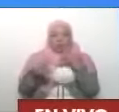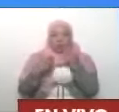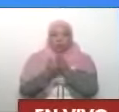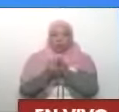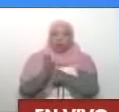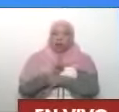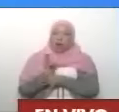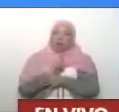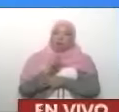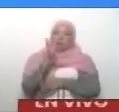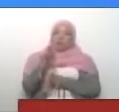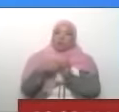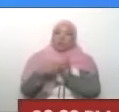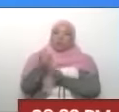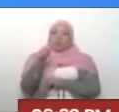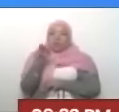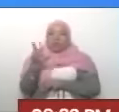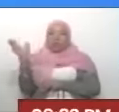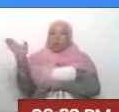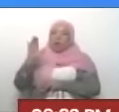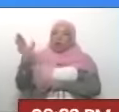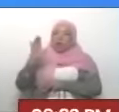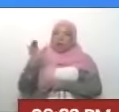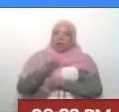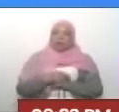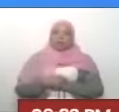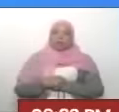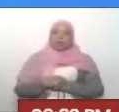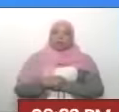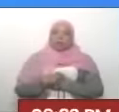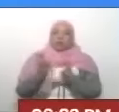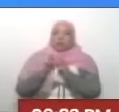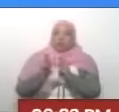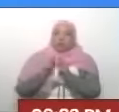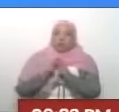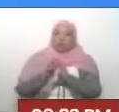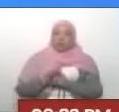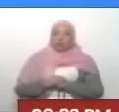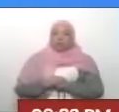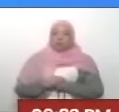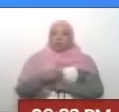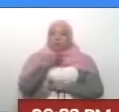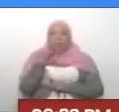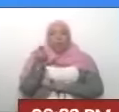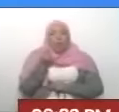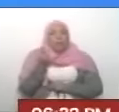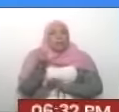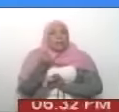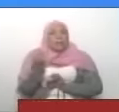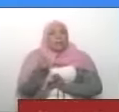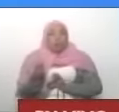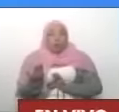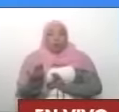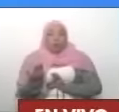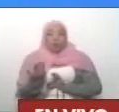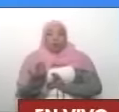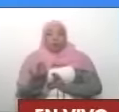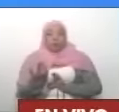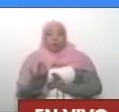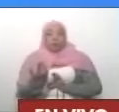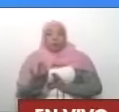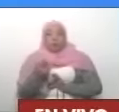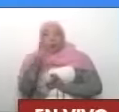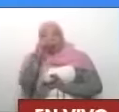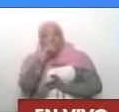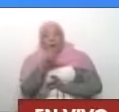pues, 2013 se vino a Caracas. Y lo conocí muchachito, chamito, porque él es de